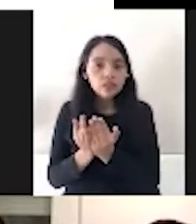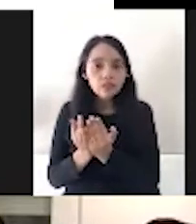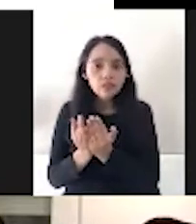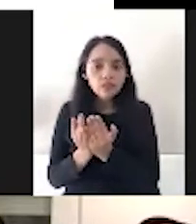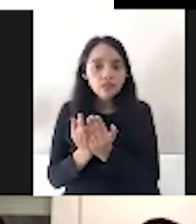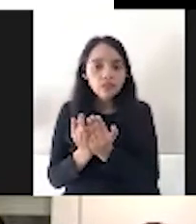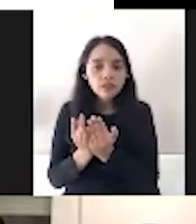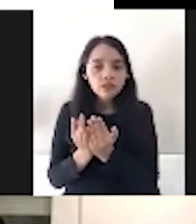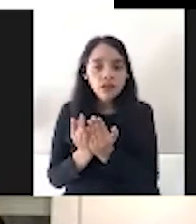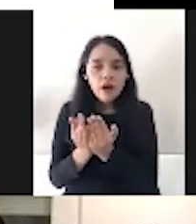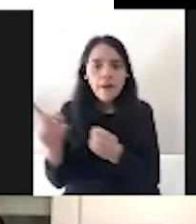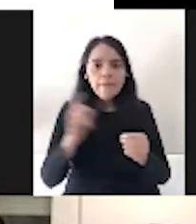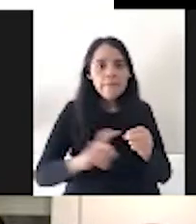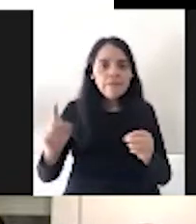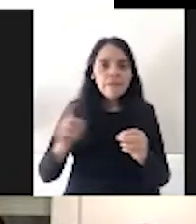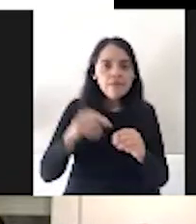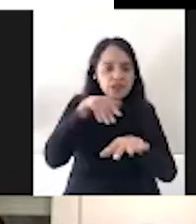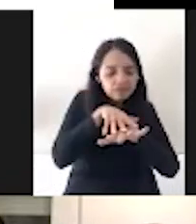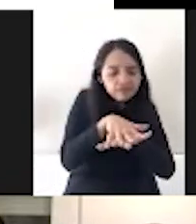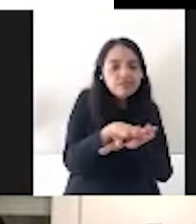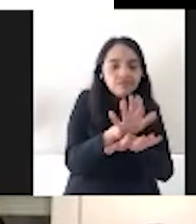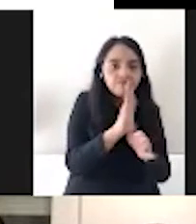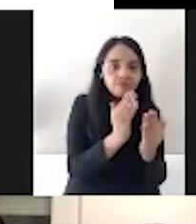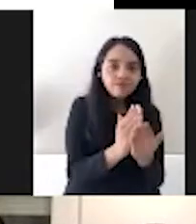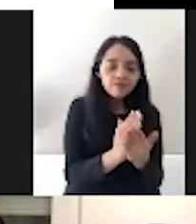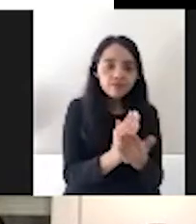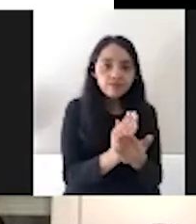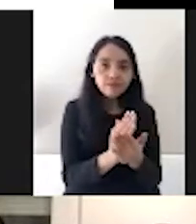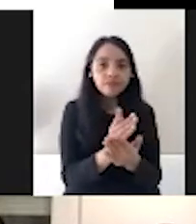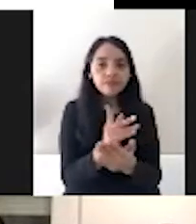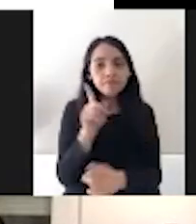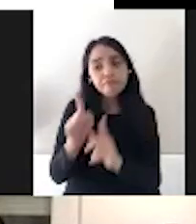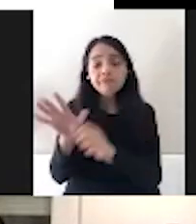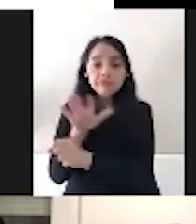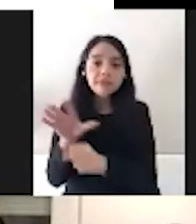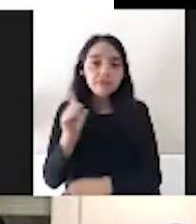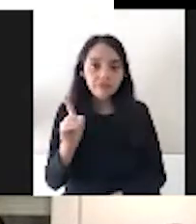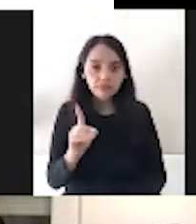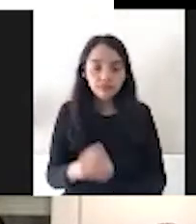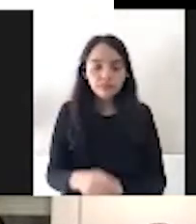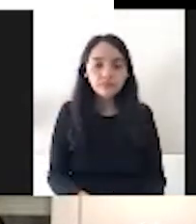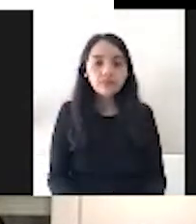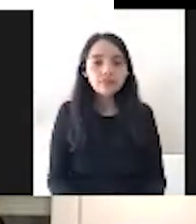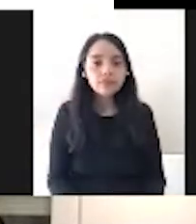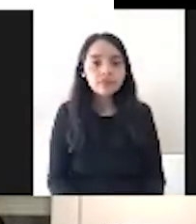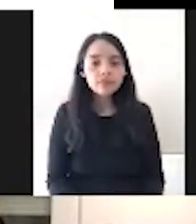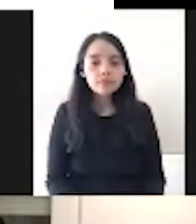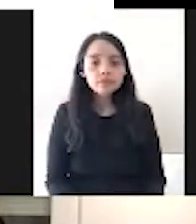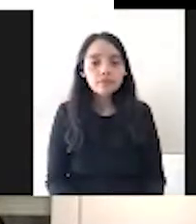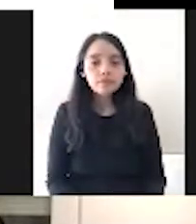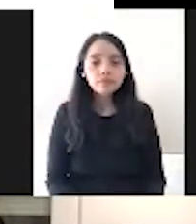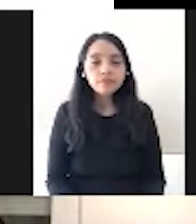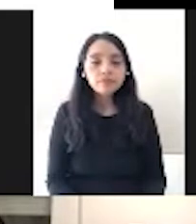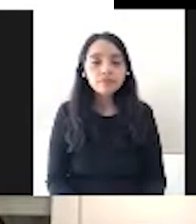se integraban al sistema regular y que tenían alguna deficiencia, alguna discapacidad. Sin embargo, a partir de los